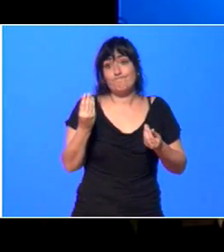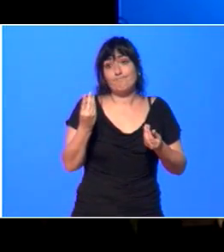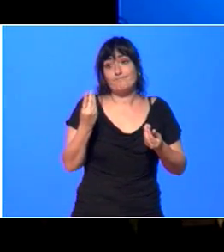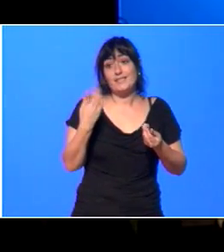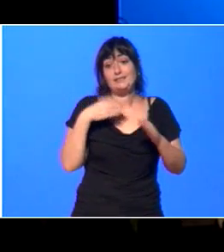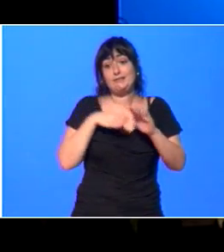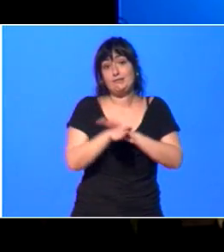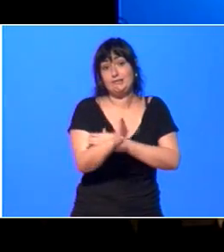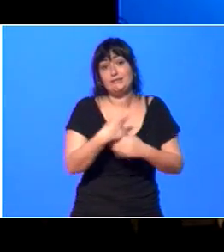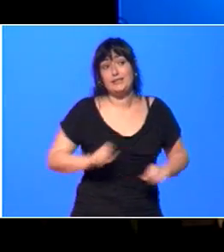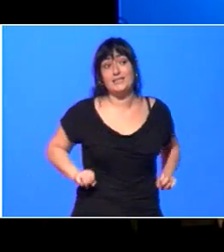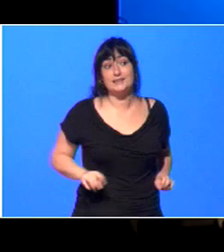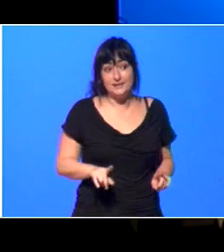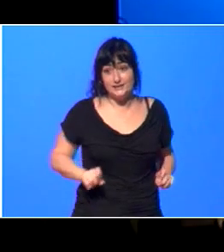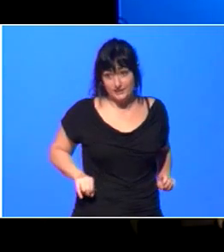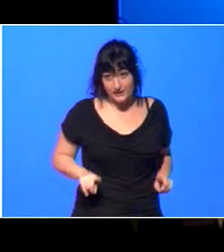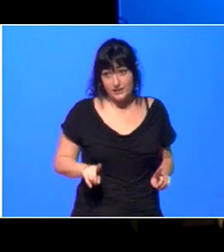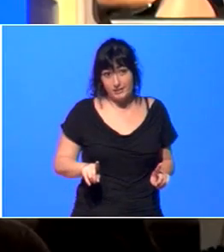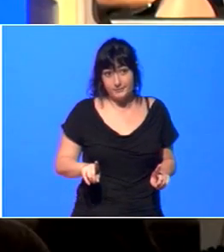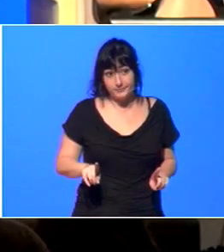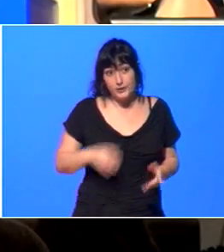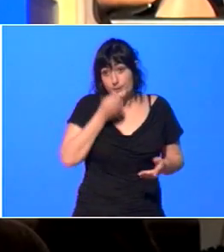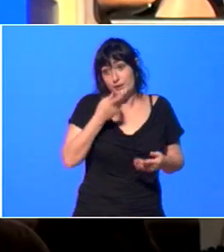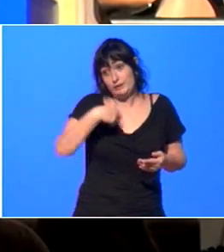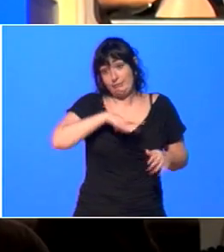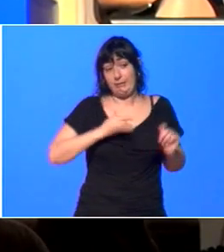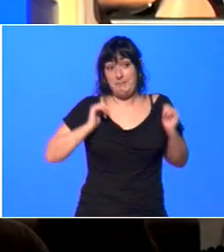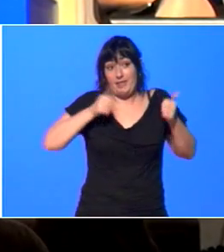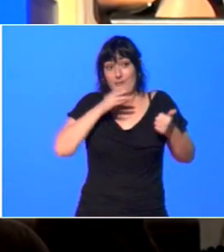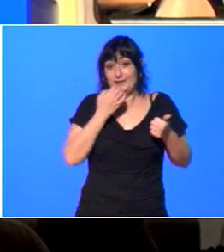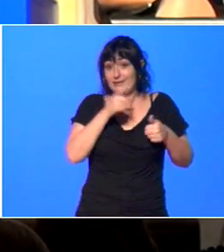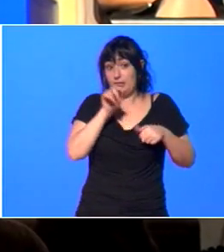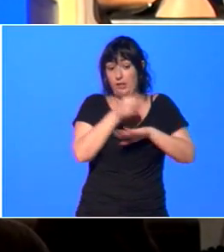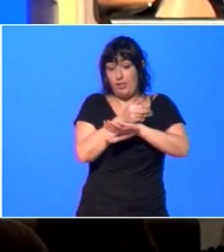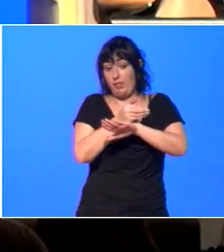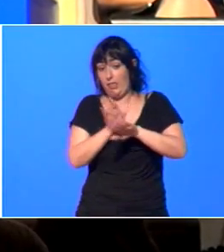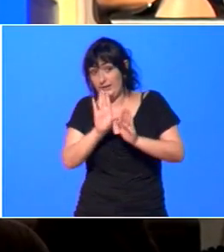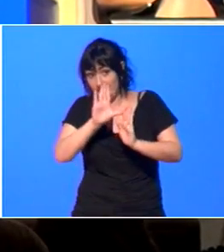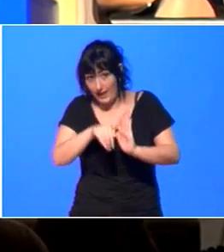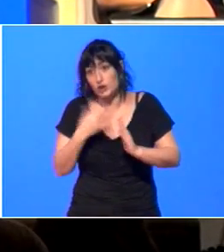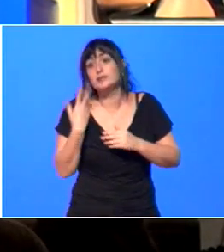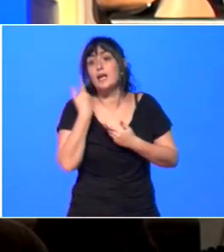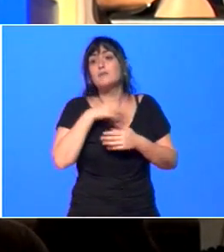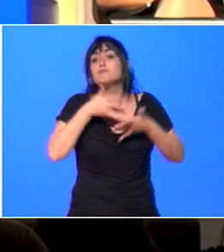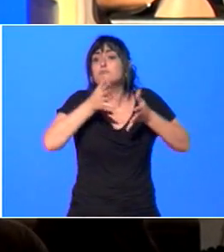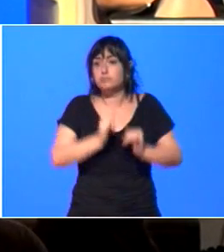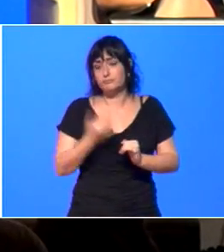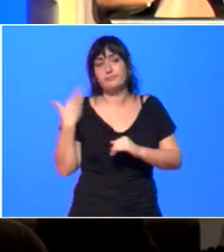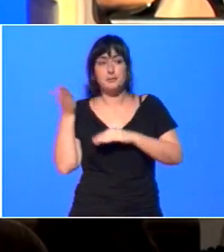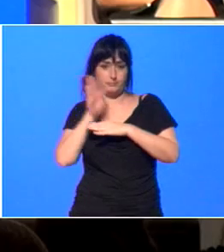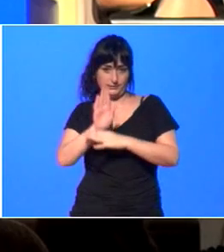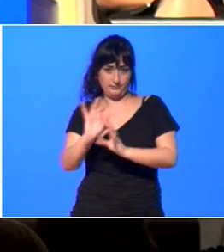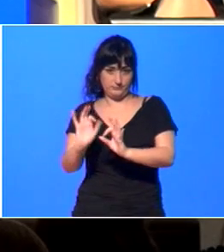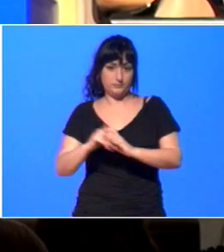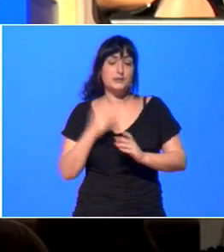en su silla y bueno, pues vamos a empezar porque si no se nos va a hacer tarde y cuando llegue lo presentamos. Y por último